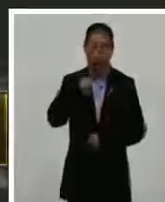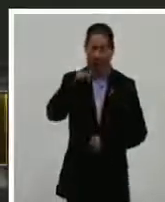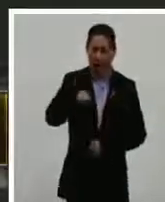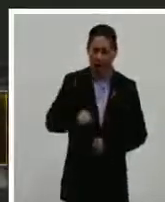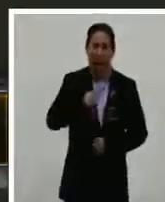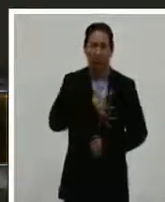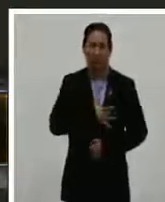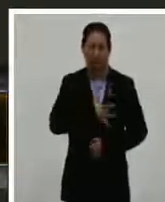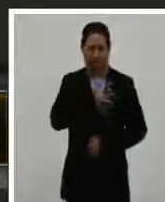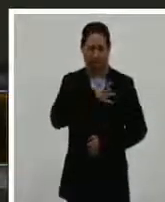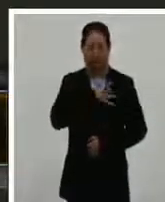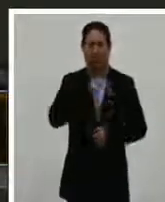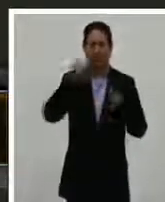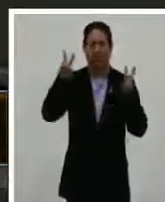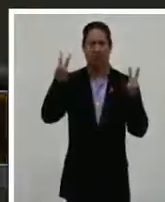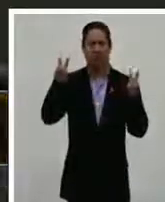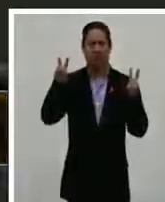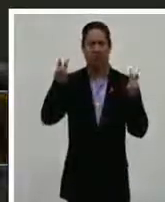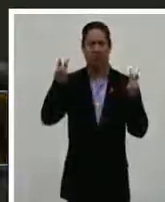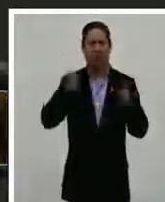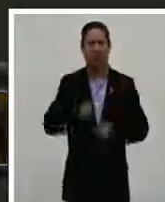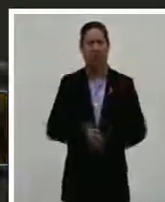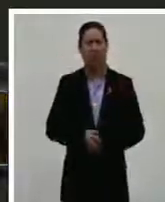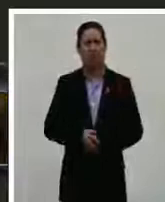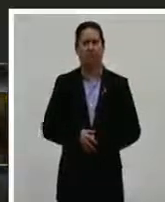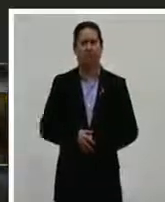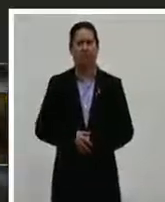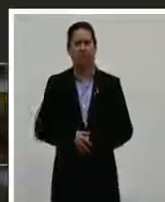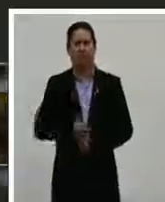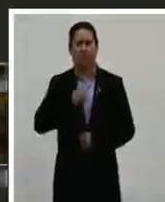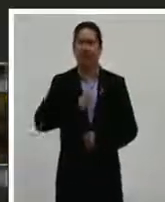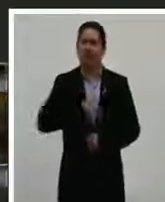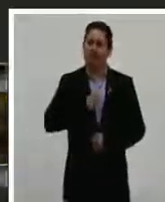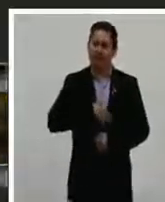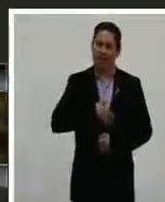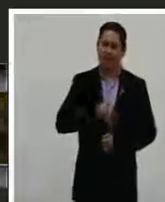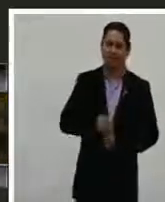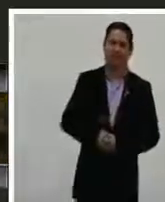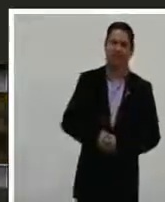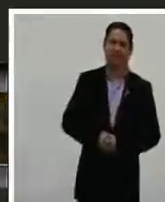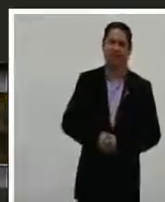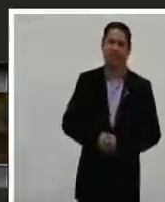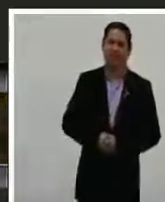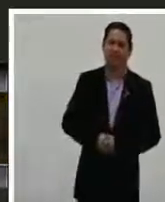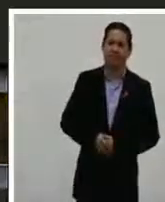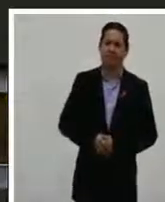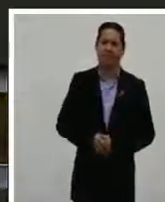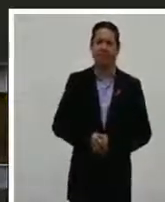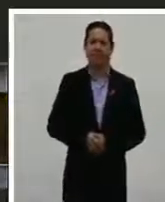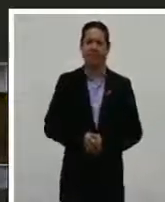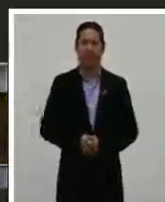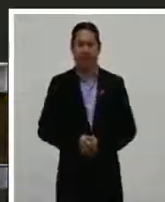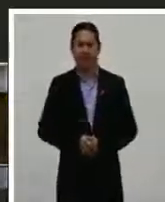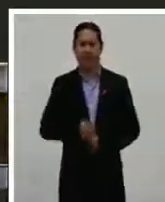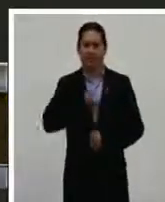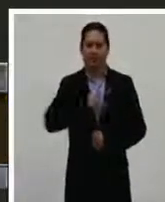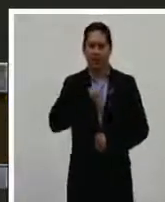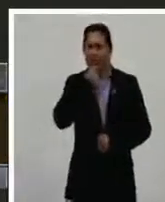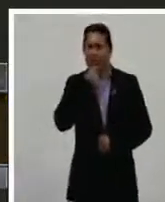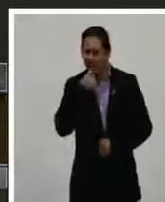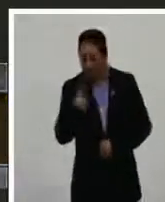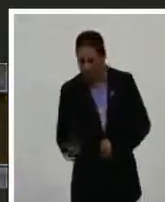sido sensible con el tema con el tema de cáncer no solamente el cáncer infantil sino el